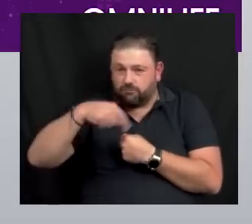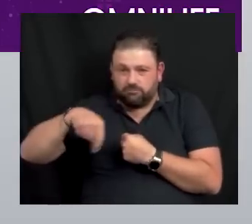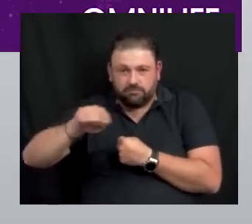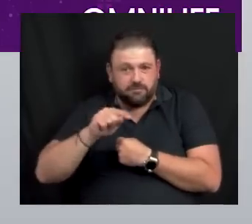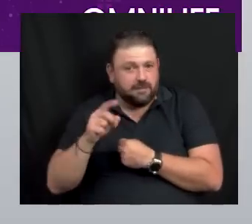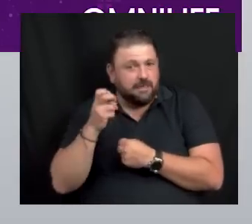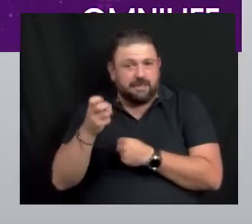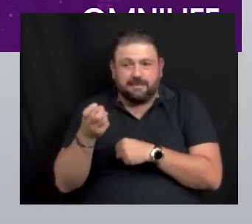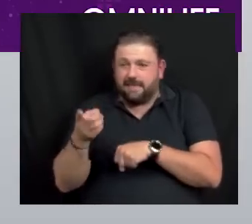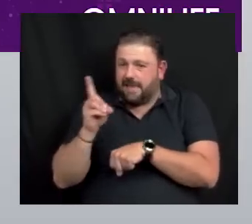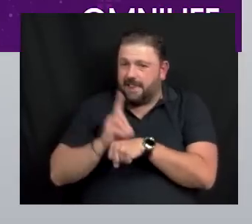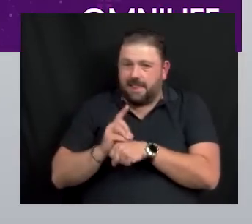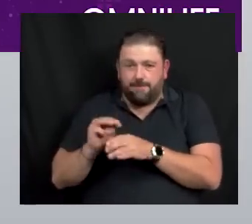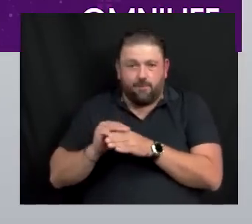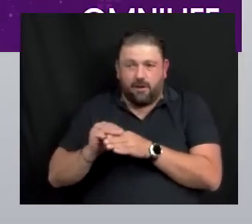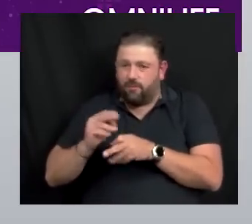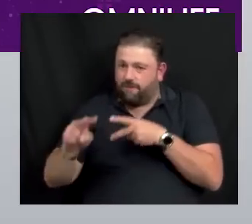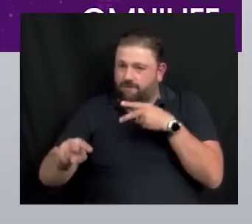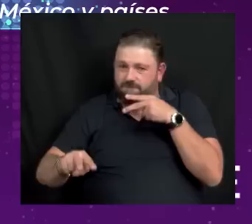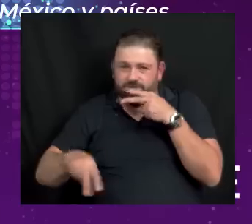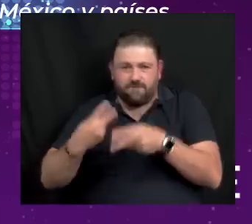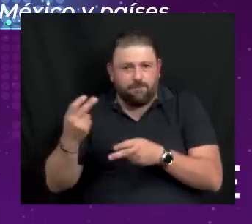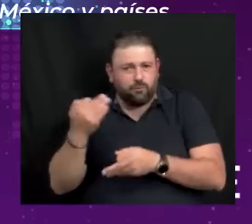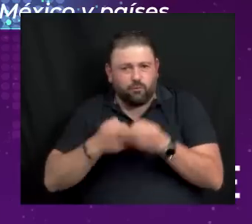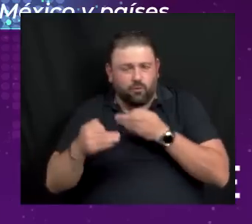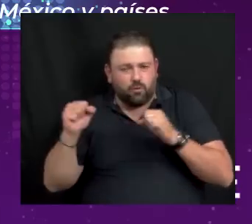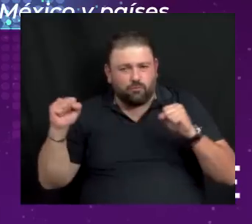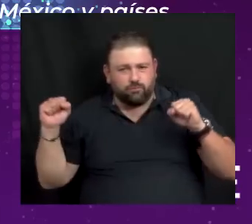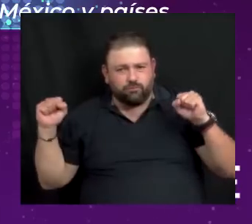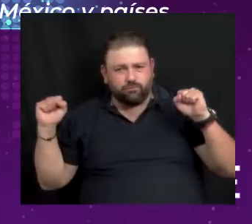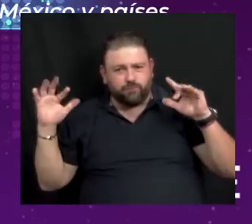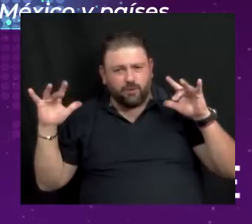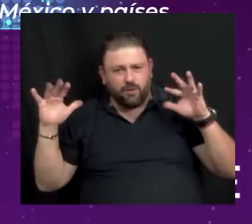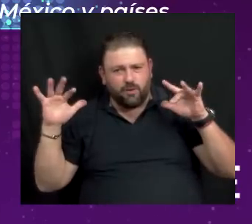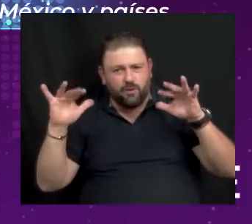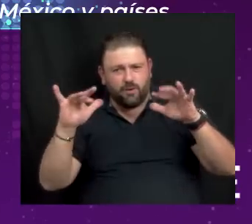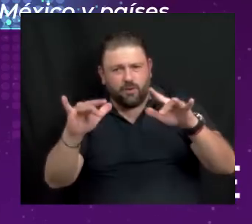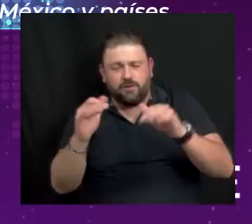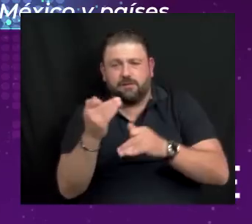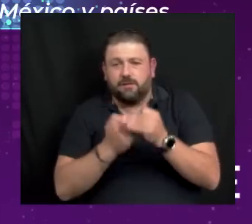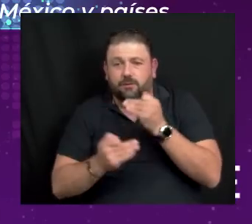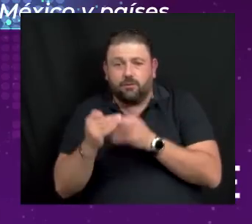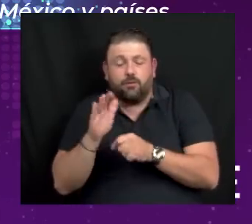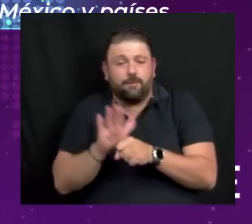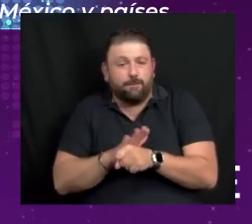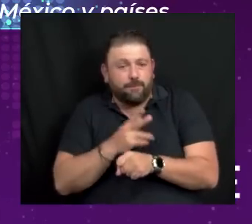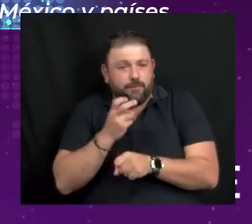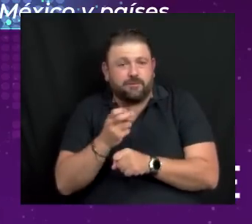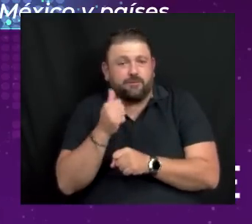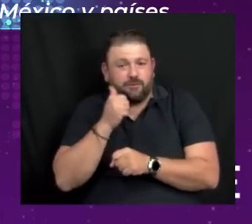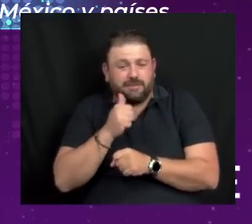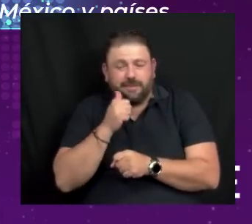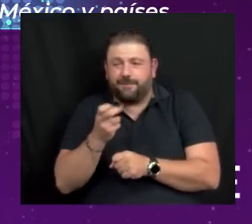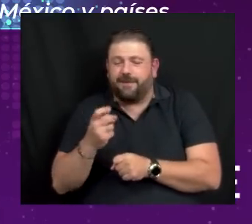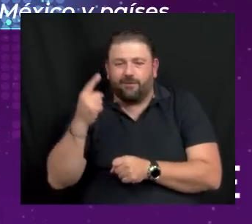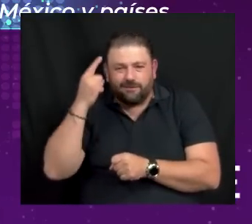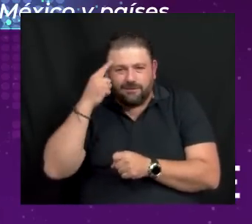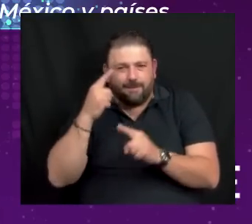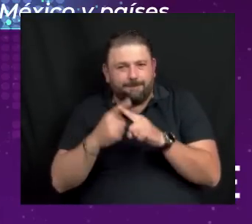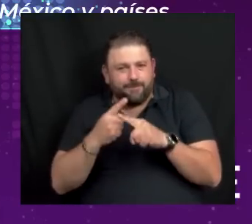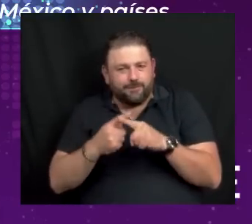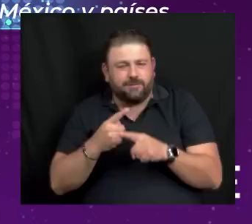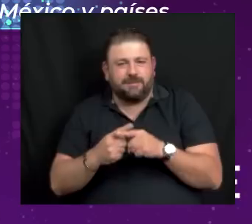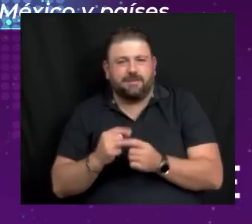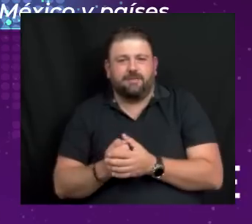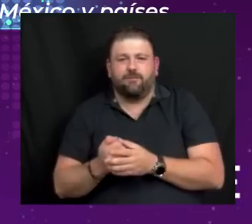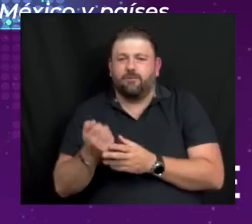Ahí tenemos que estar todos, ahí tienes que trabajar tu gente emocionada, y a la gente la vuelves a recargar, no en pilas, en energía. Sí, y es